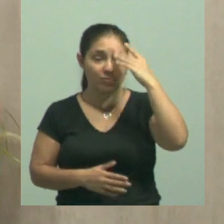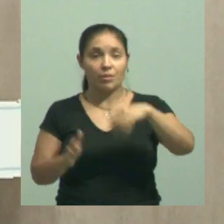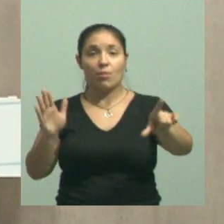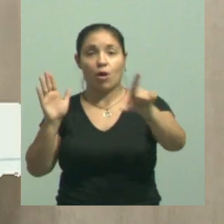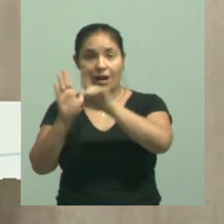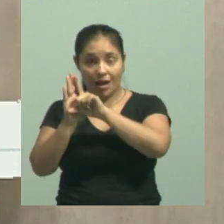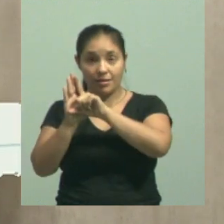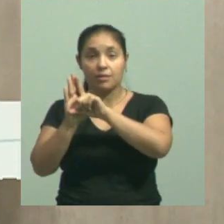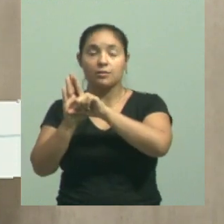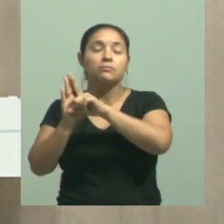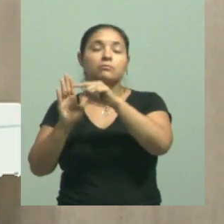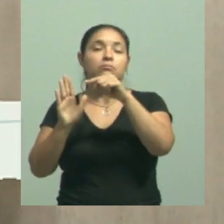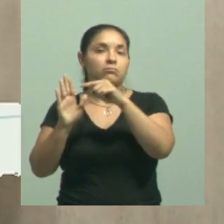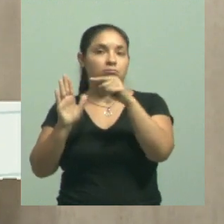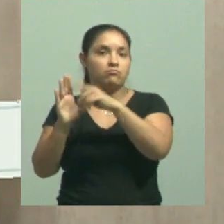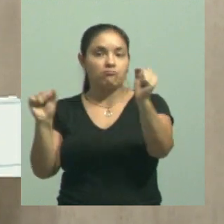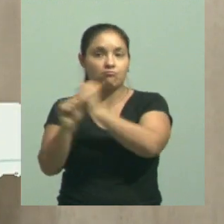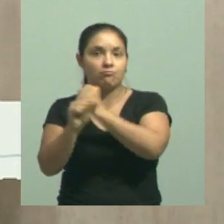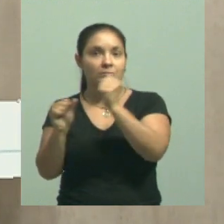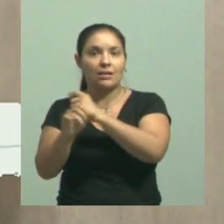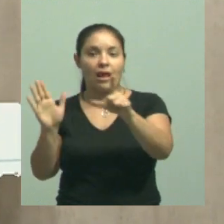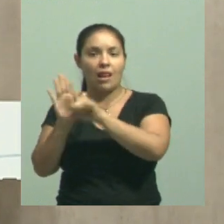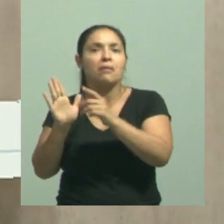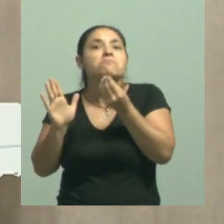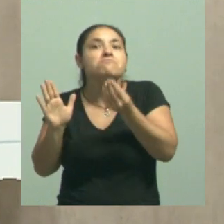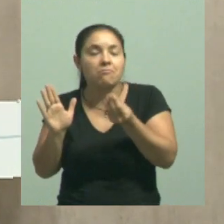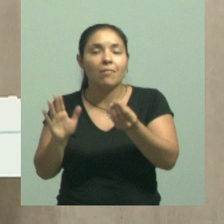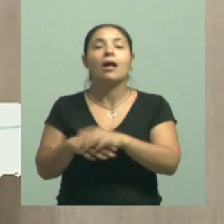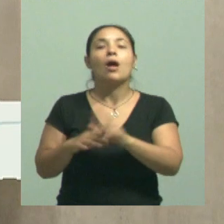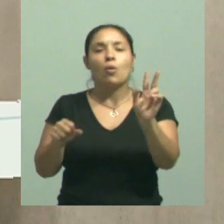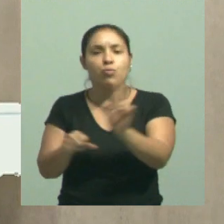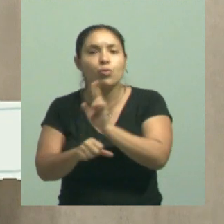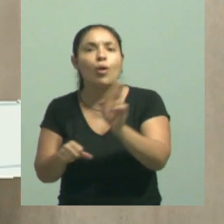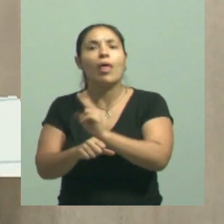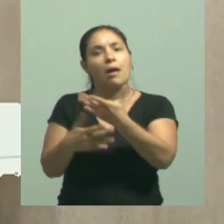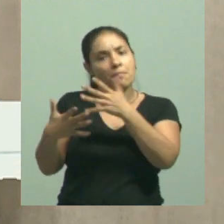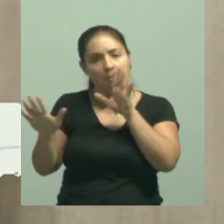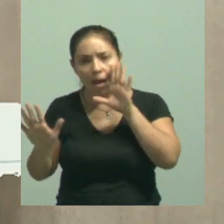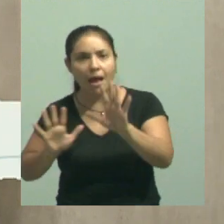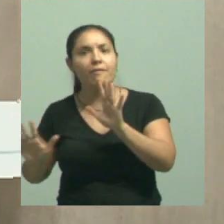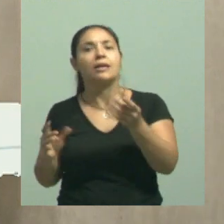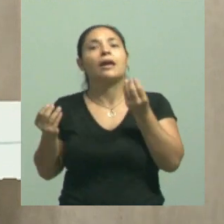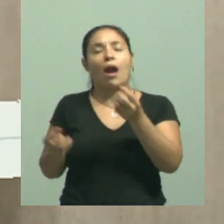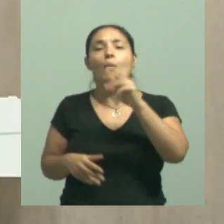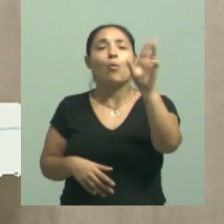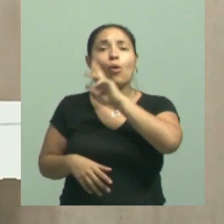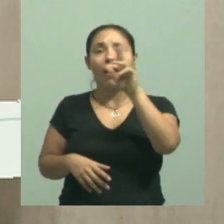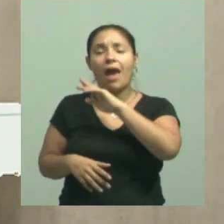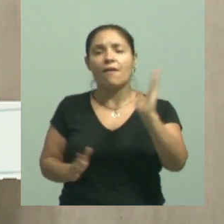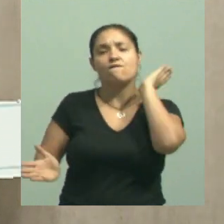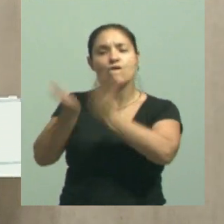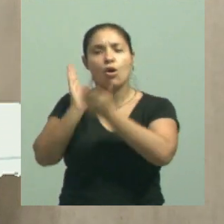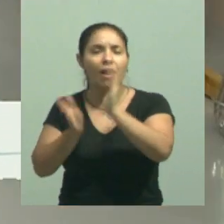que en Argentina es nuestra ley de protección integral para prevenir, sancionar y erradicar la violencia contra las mujeres. Entonces, este